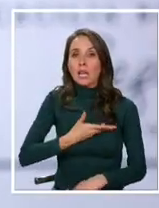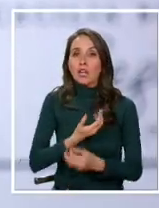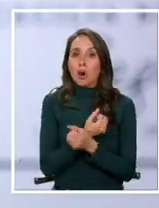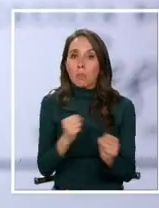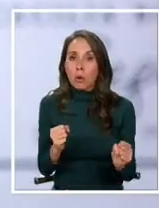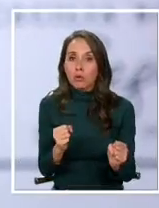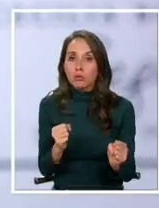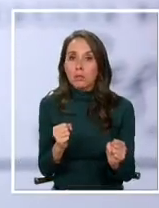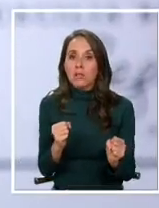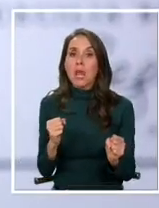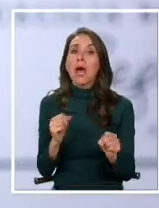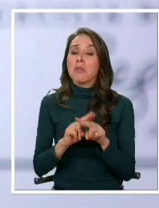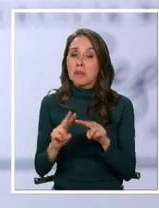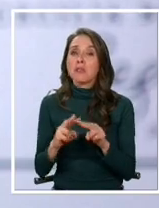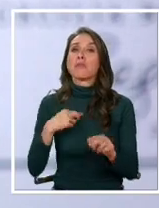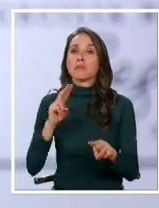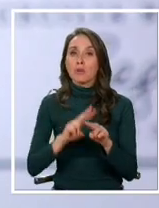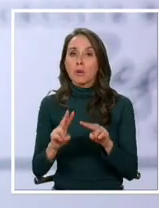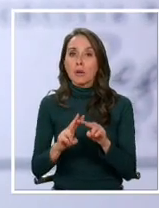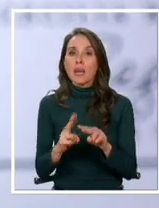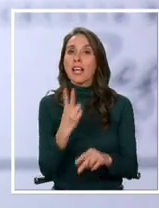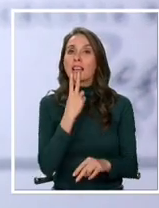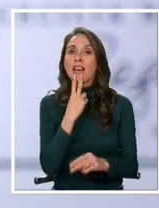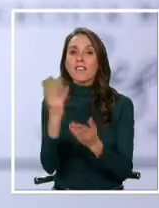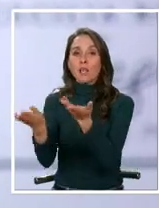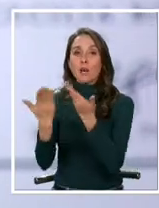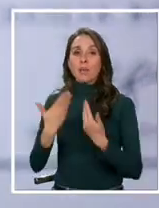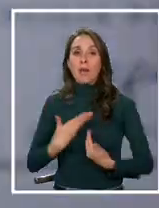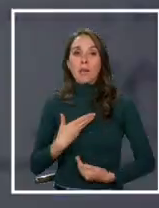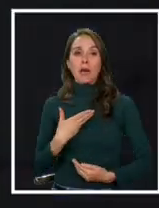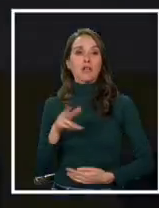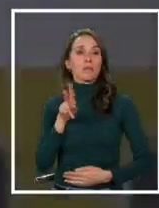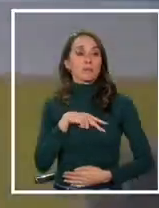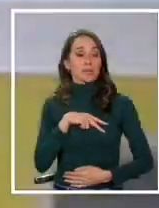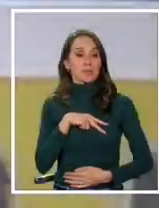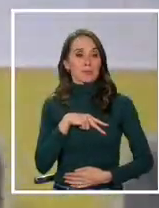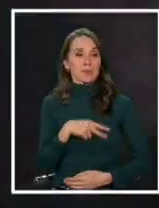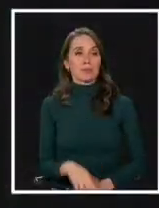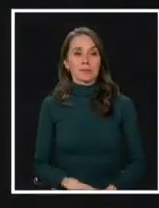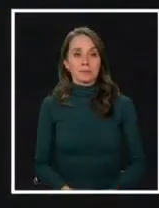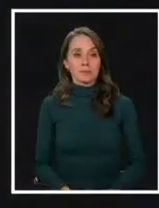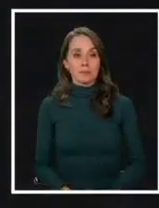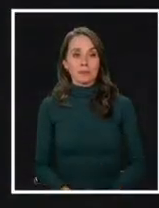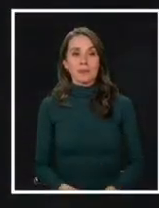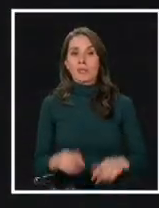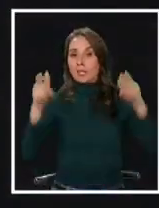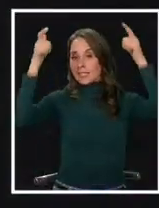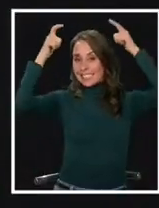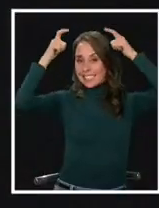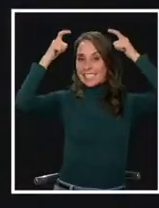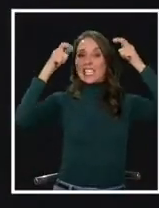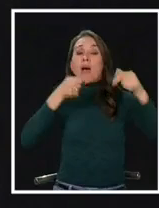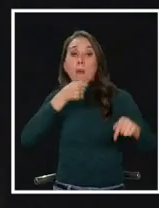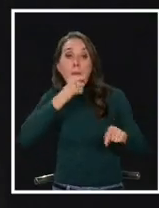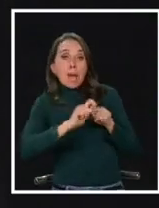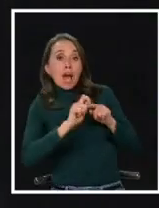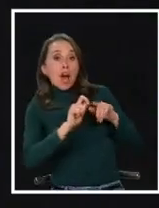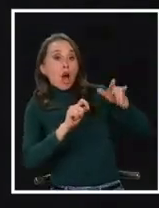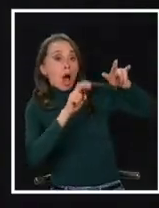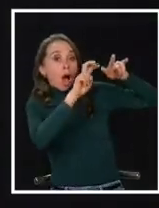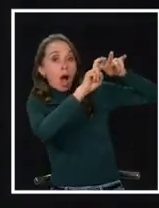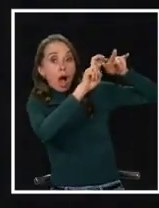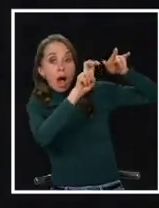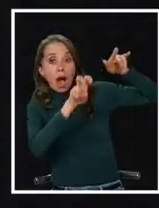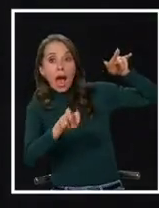posibil y la vida me ha premiado y este es el momento en que Cecilia